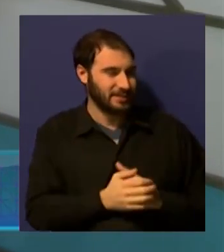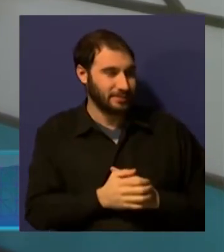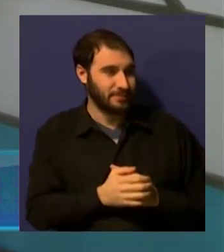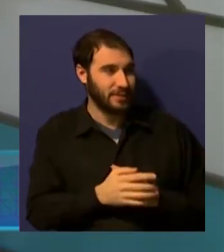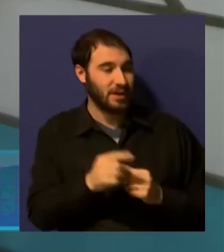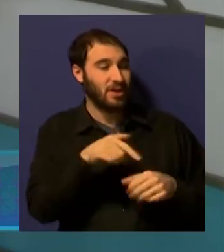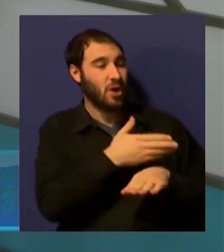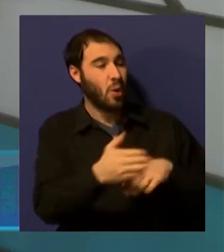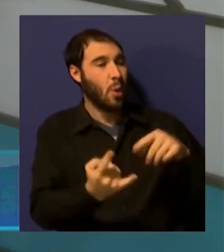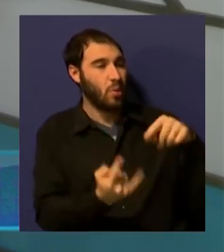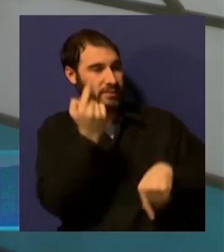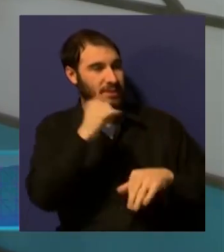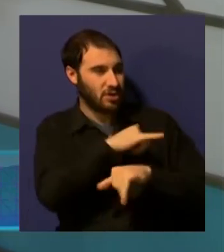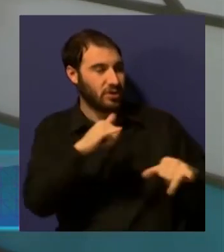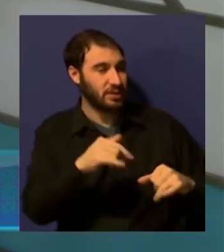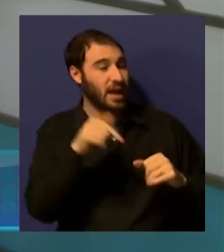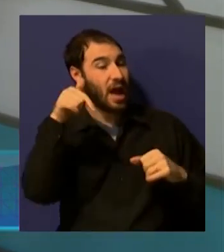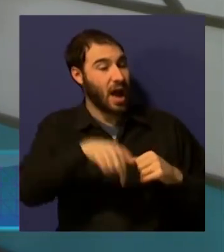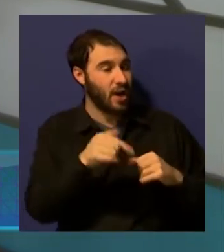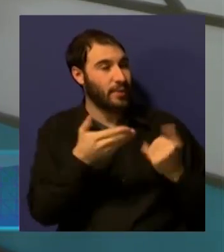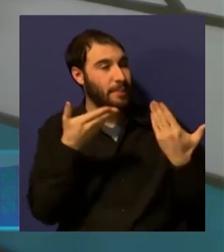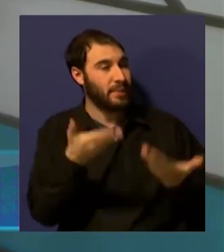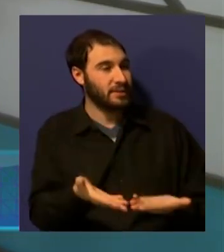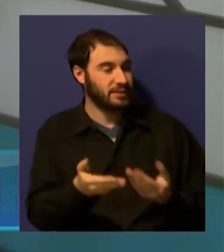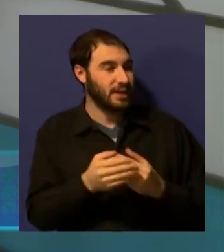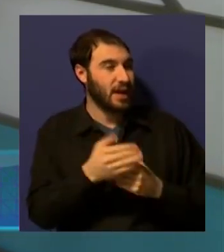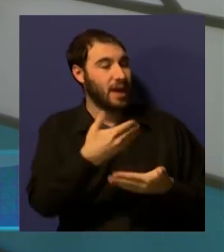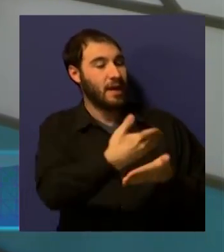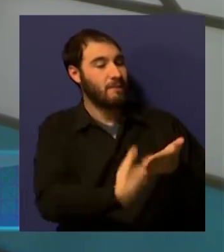Seguimos en Universidad Noticias y a continuación vamos a presentar un informe que tiene que ver con...